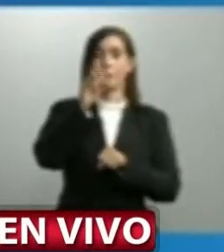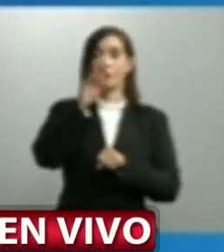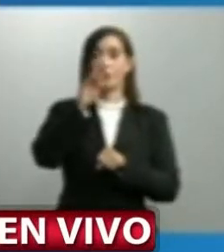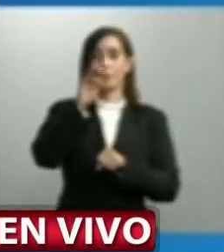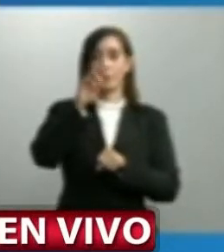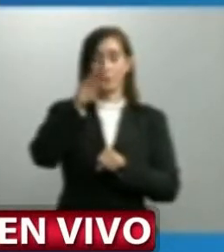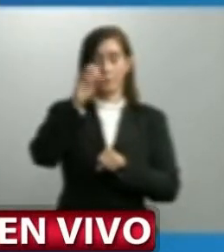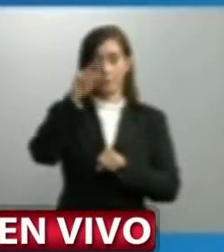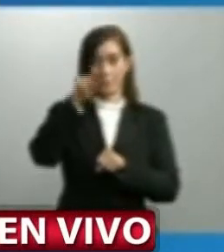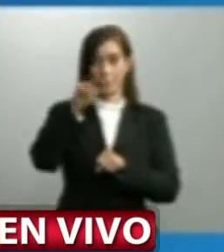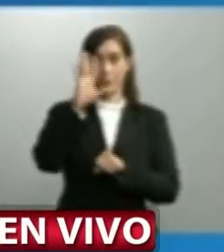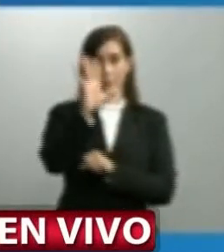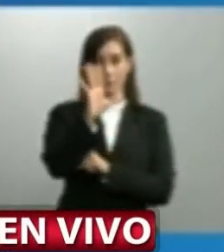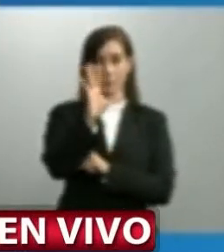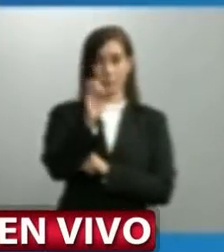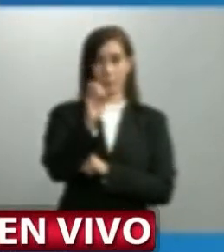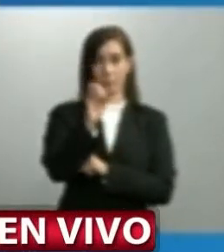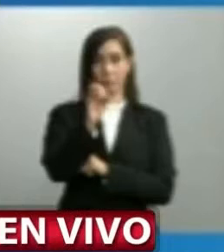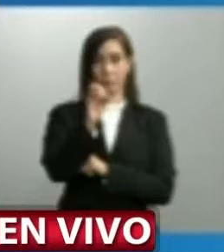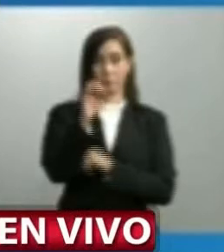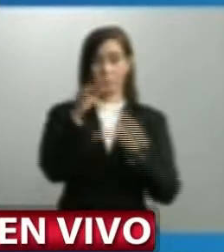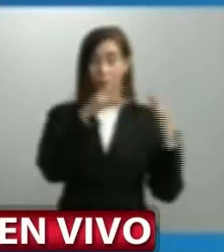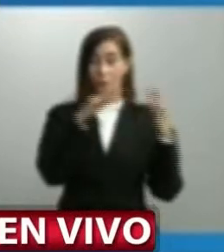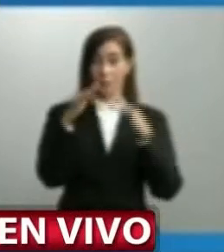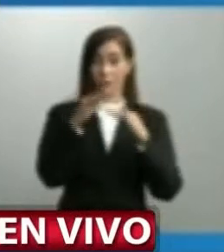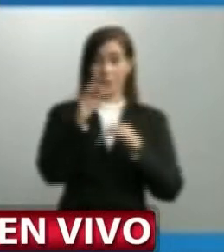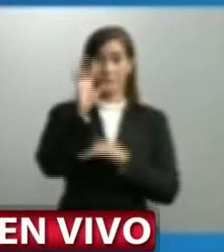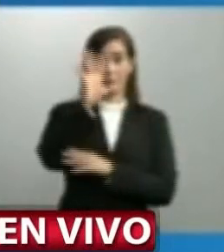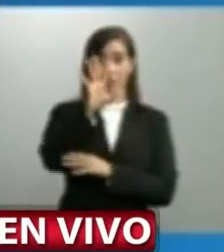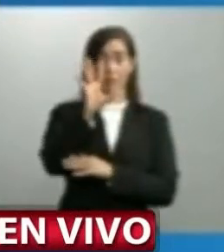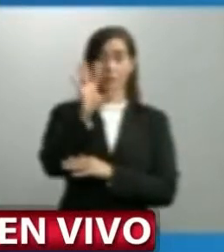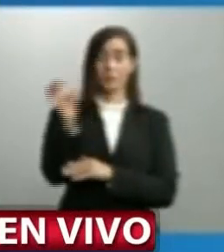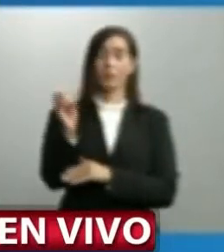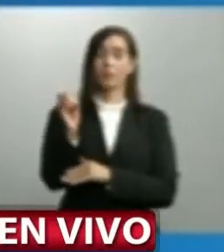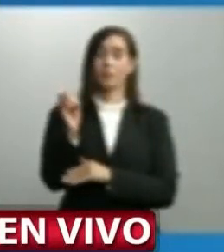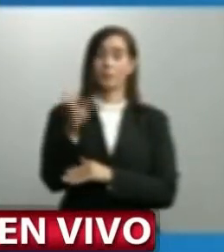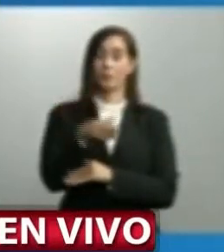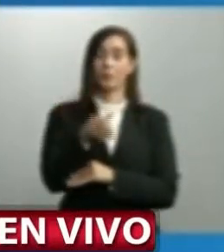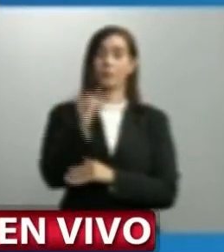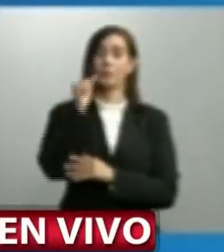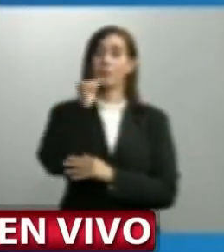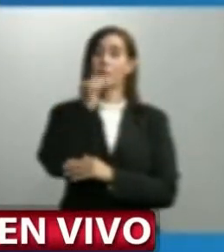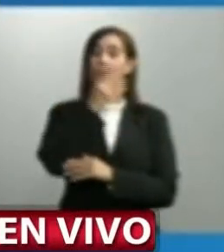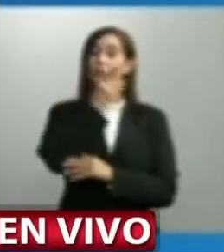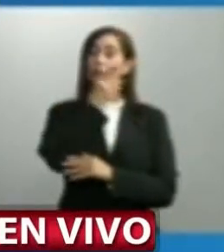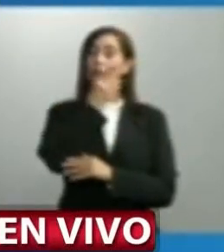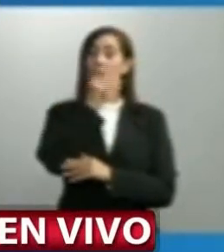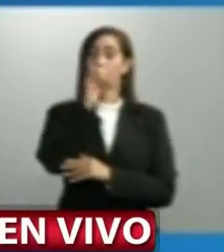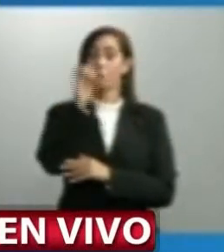casos, Guerra, 5 casos, Santo Domingo Este,